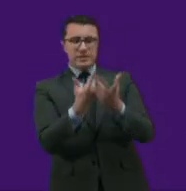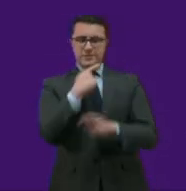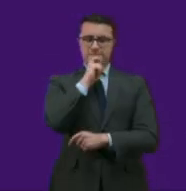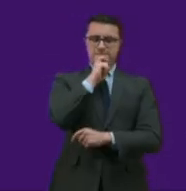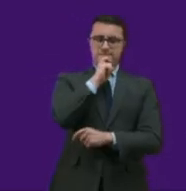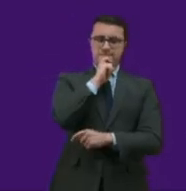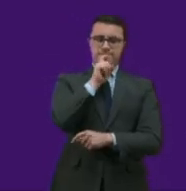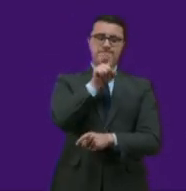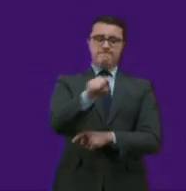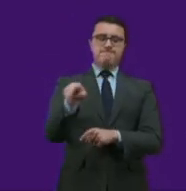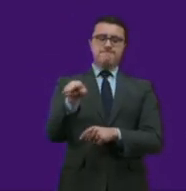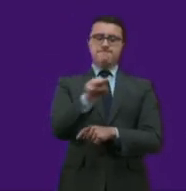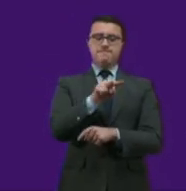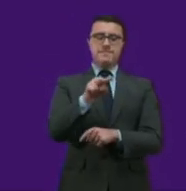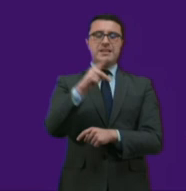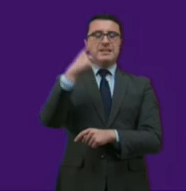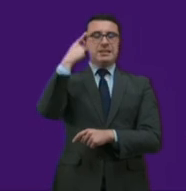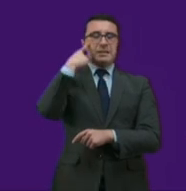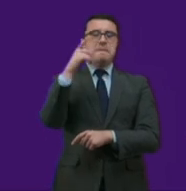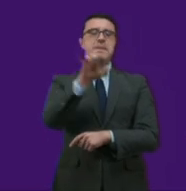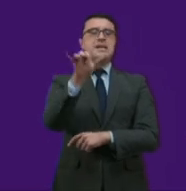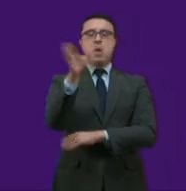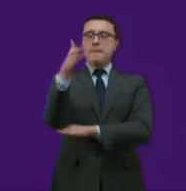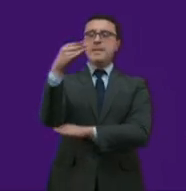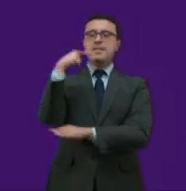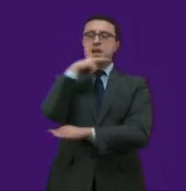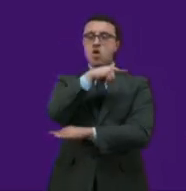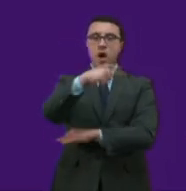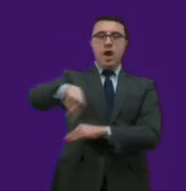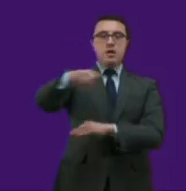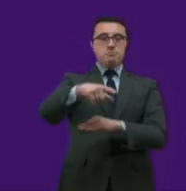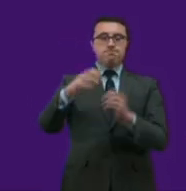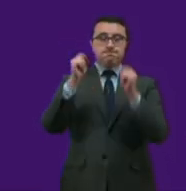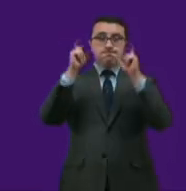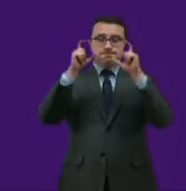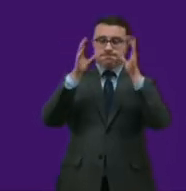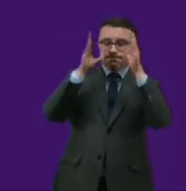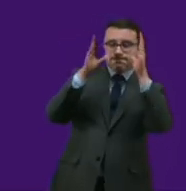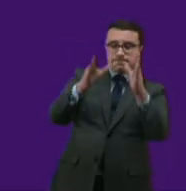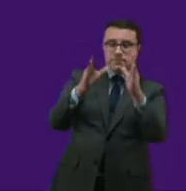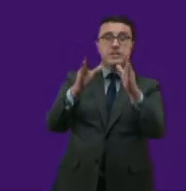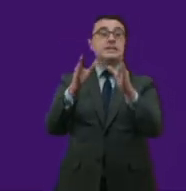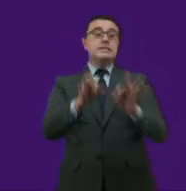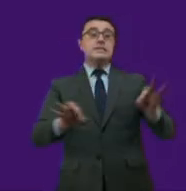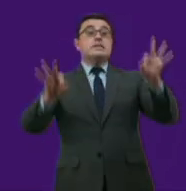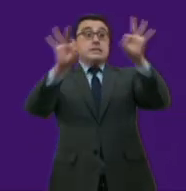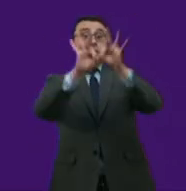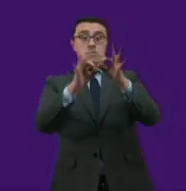como una bandera roja que queremos mirar, ¿no? Porque es importante compartir